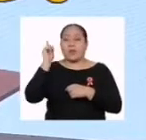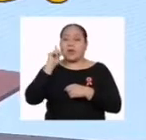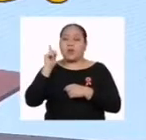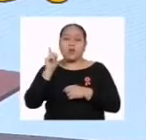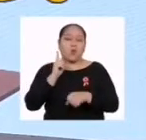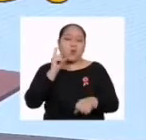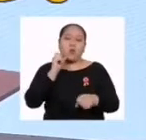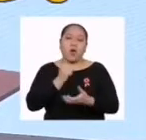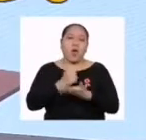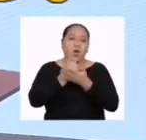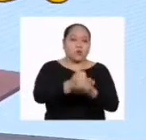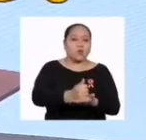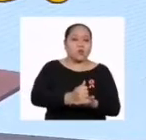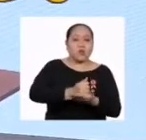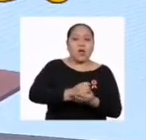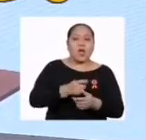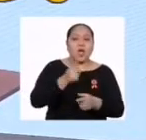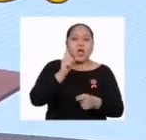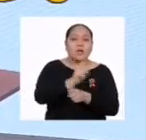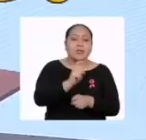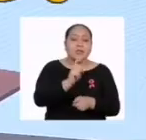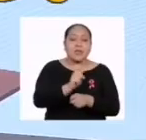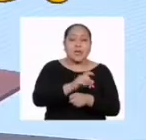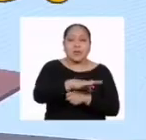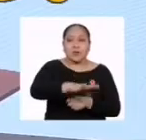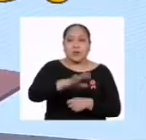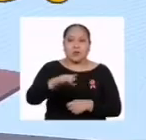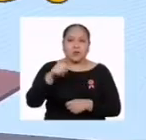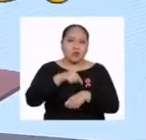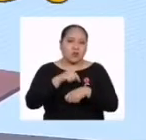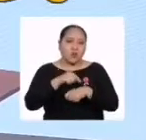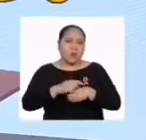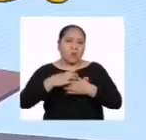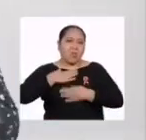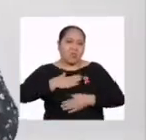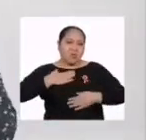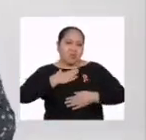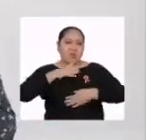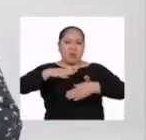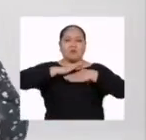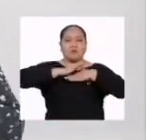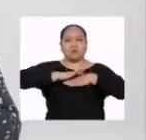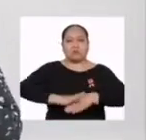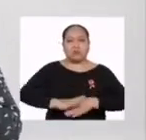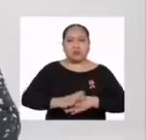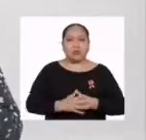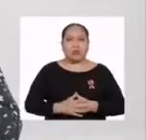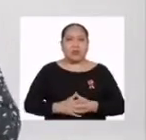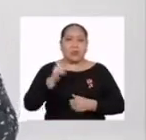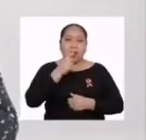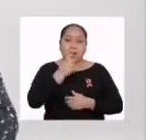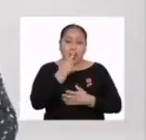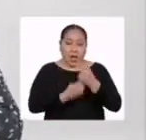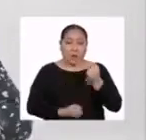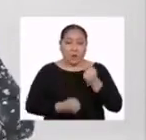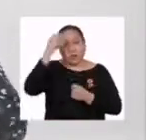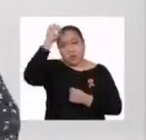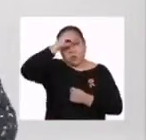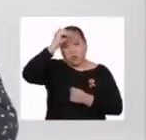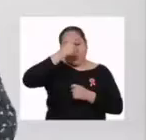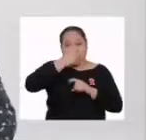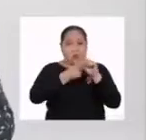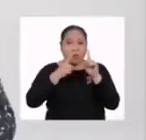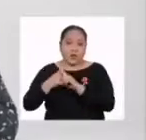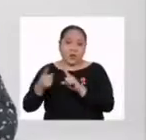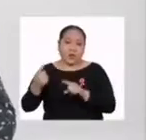de los niños. Dice que es un momento de diversión y entretenimiento, y que más bien relaja. Ambos tienen opiniones distintas y